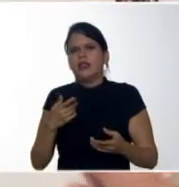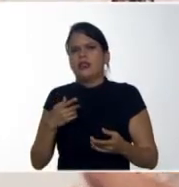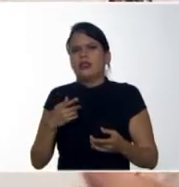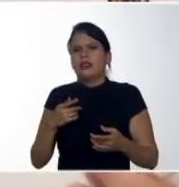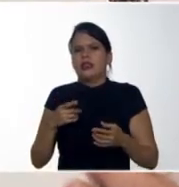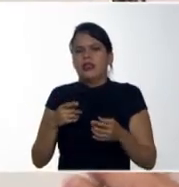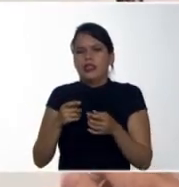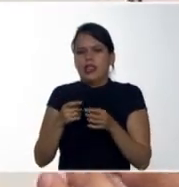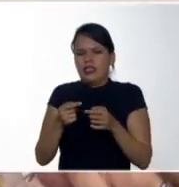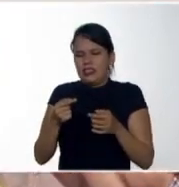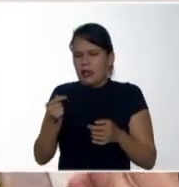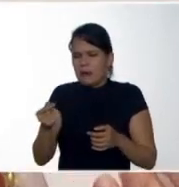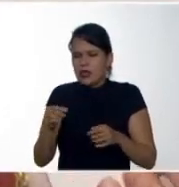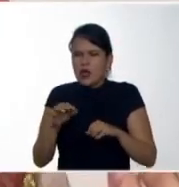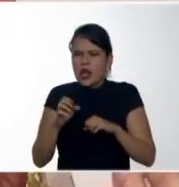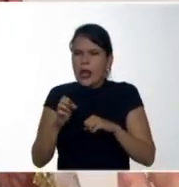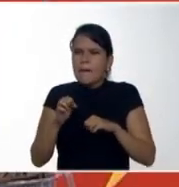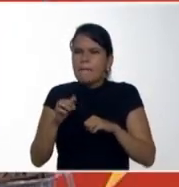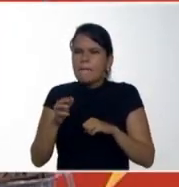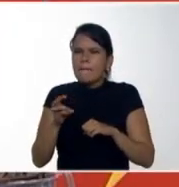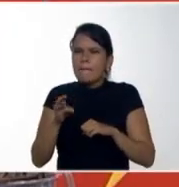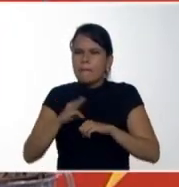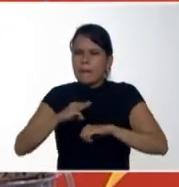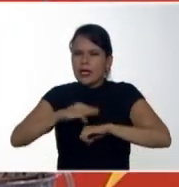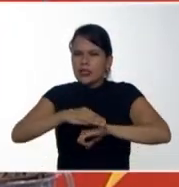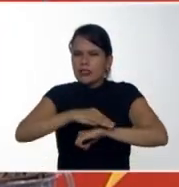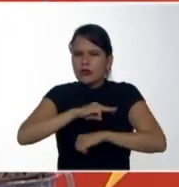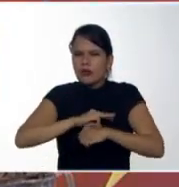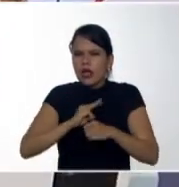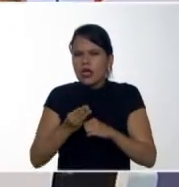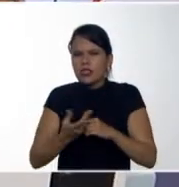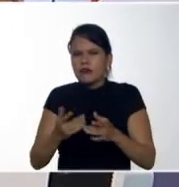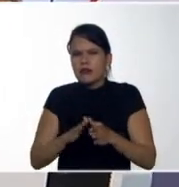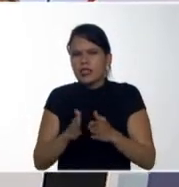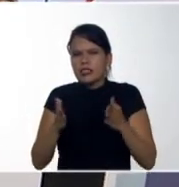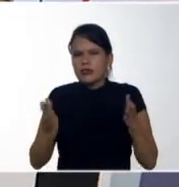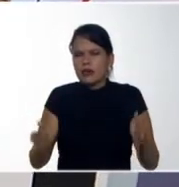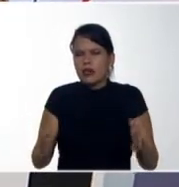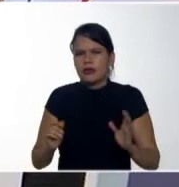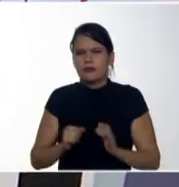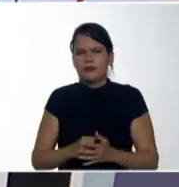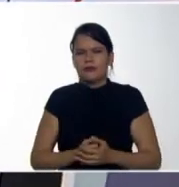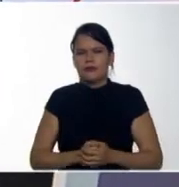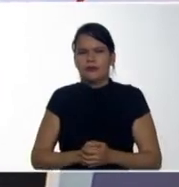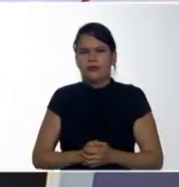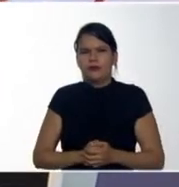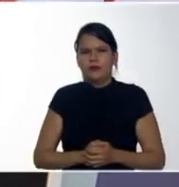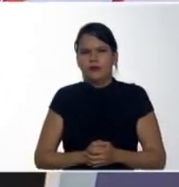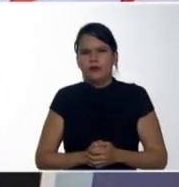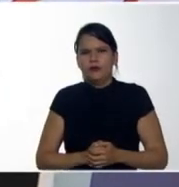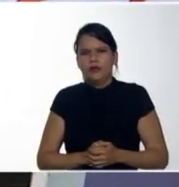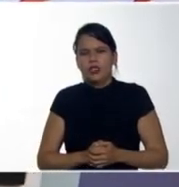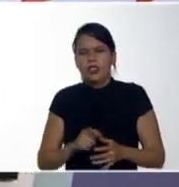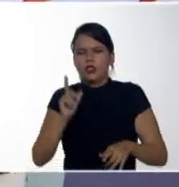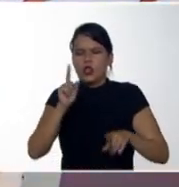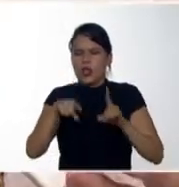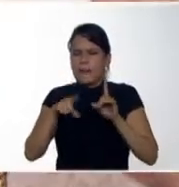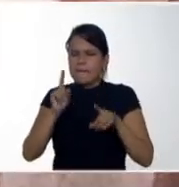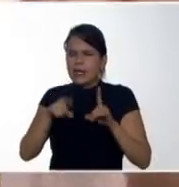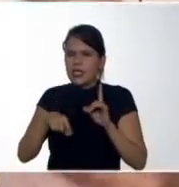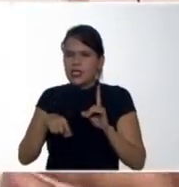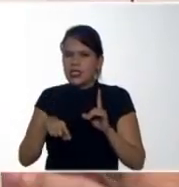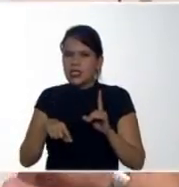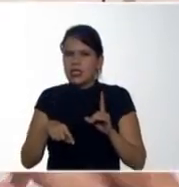que se vaya a separar. Perfecto, ¿Ok? inclusive ese que está allí se ve un poco más resistente que el que estábamos Exactamente. utilizando. Eso depende de la